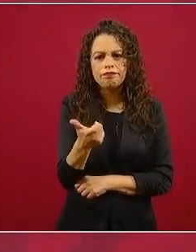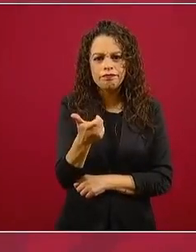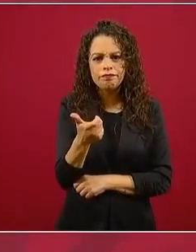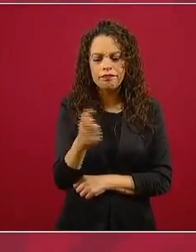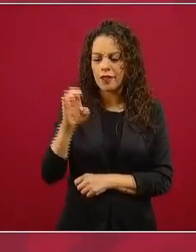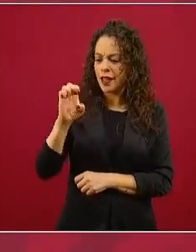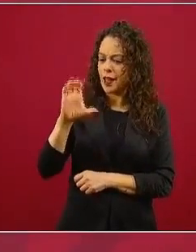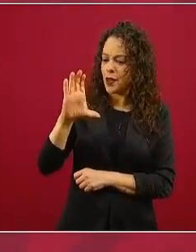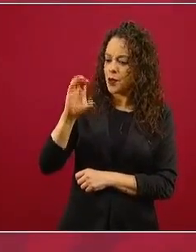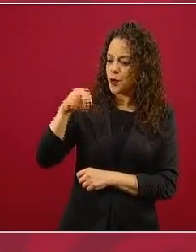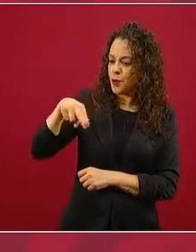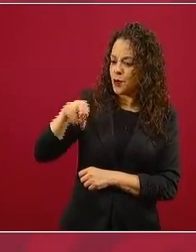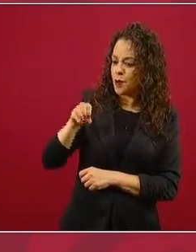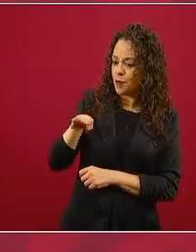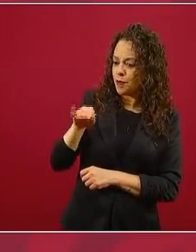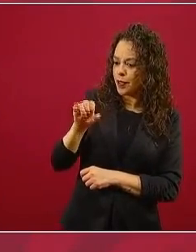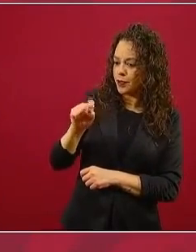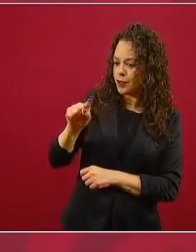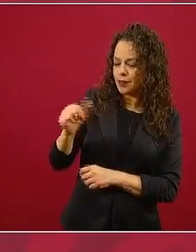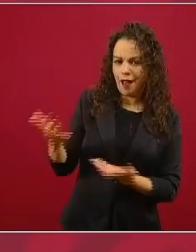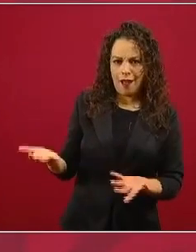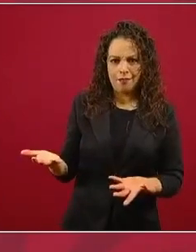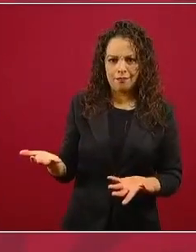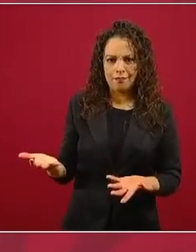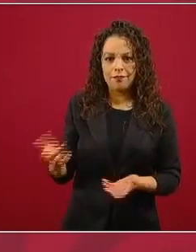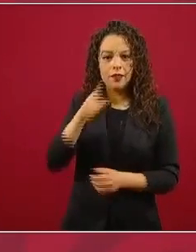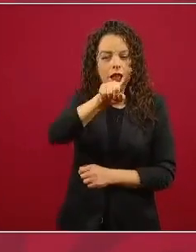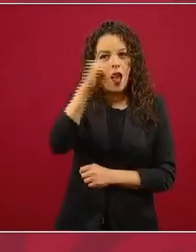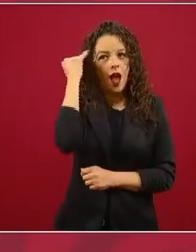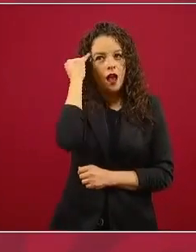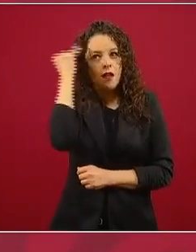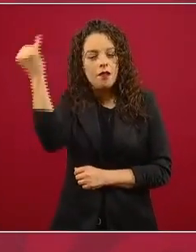lo importante de las